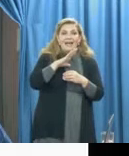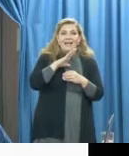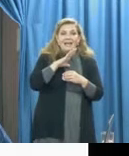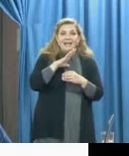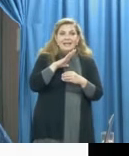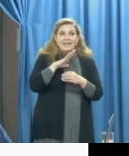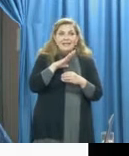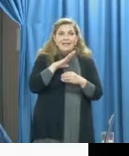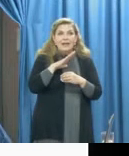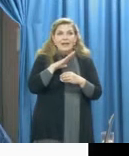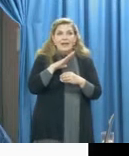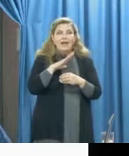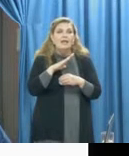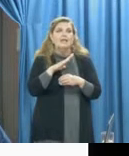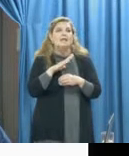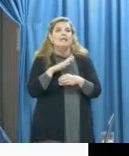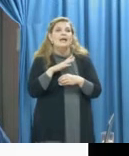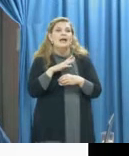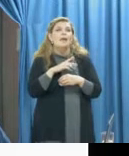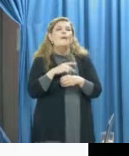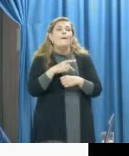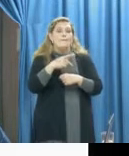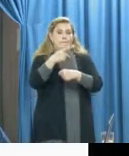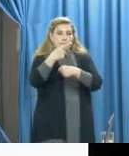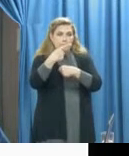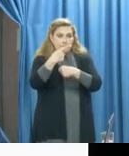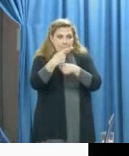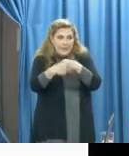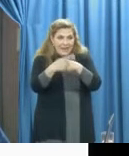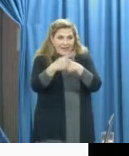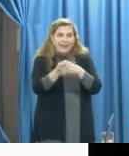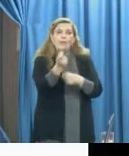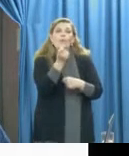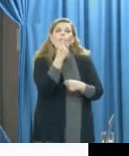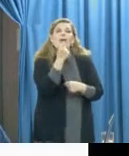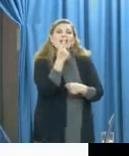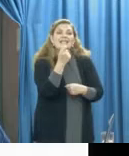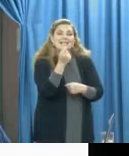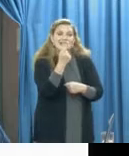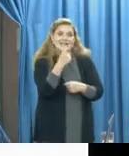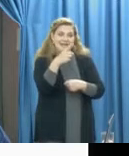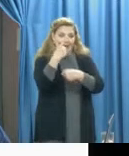susceptibilidad a los medicamentos ototóxicos.